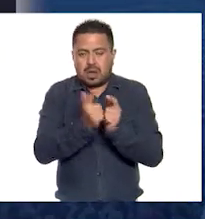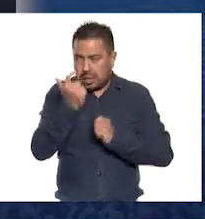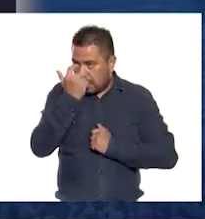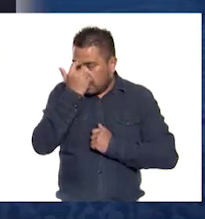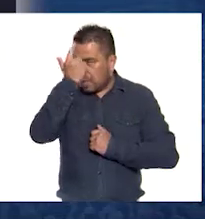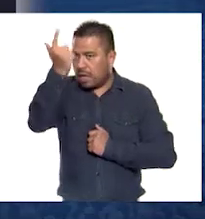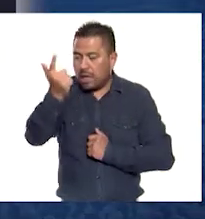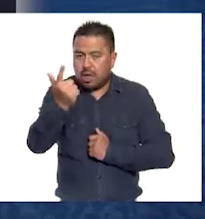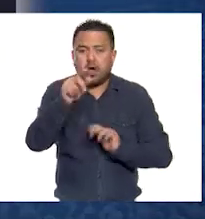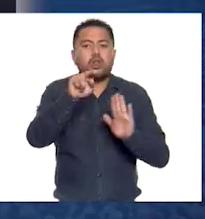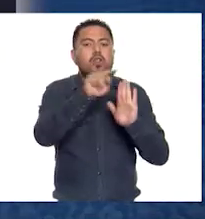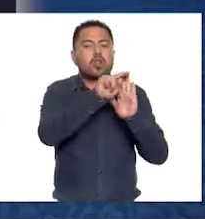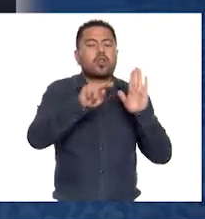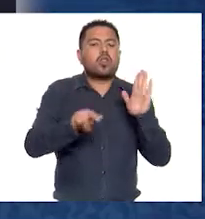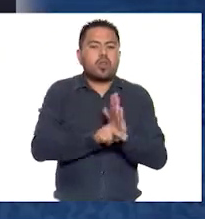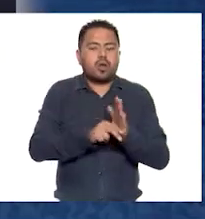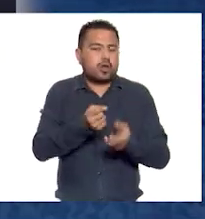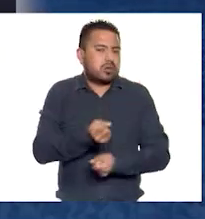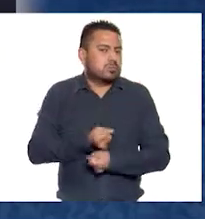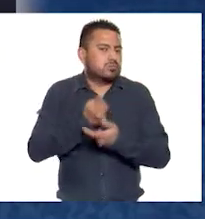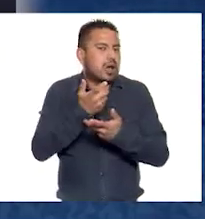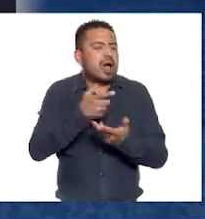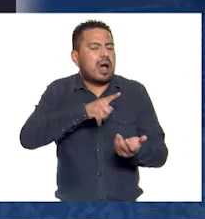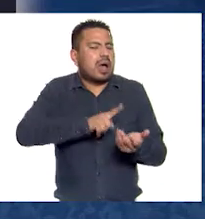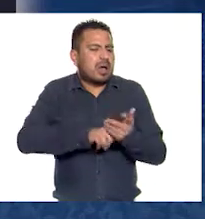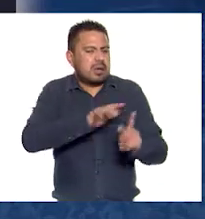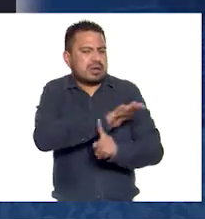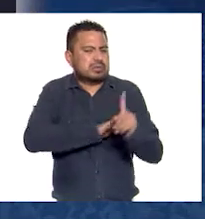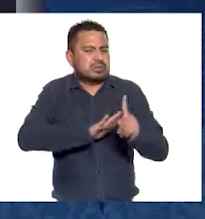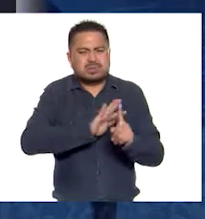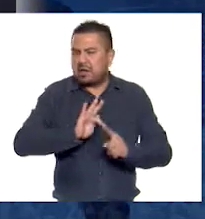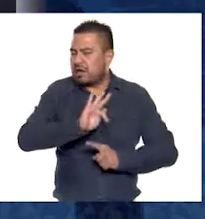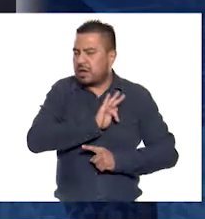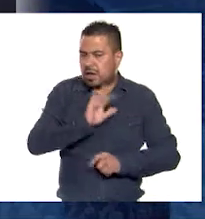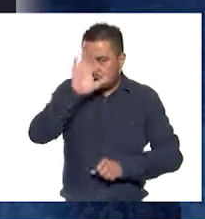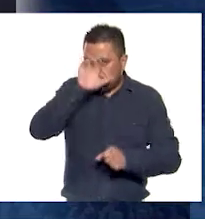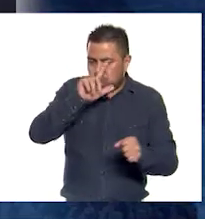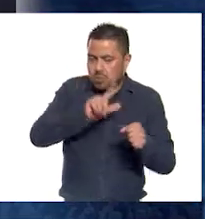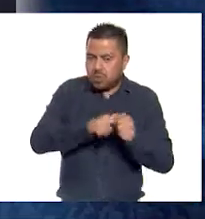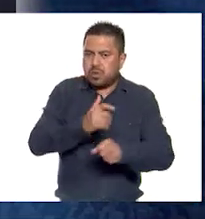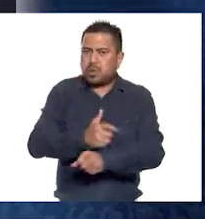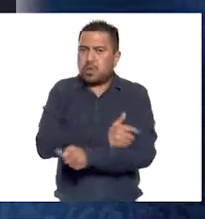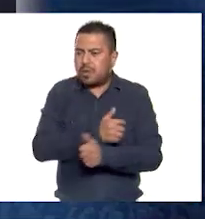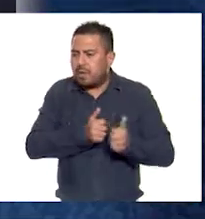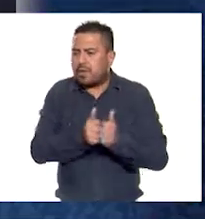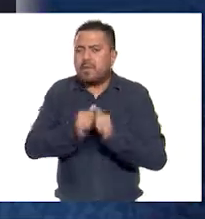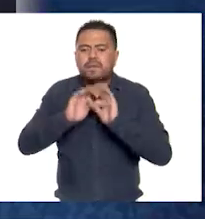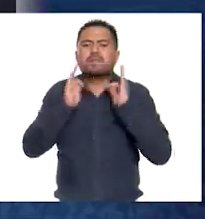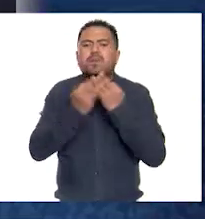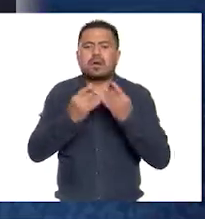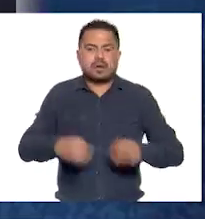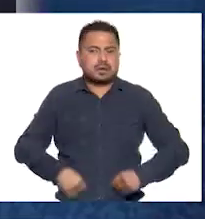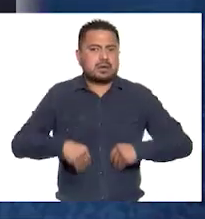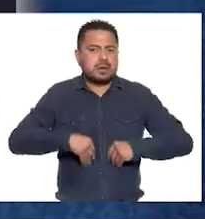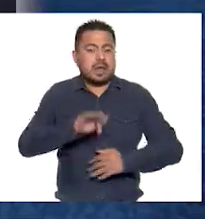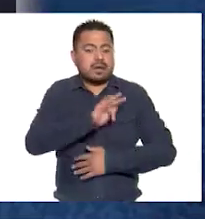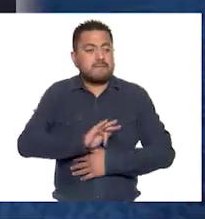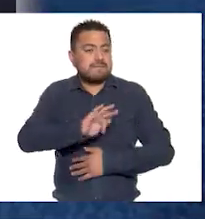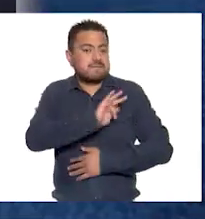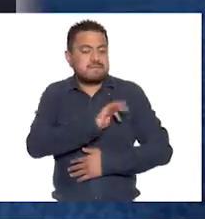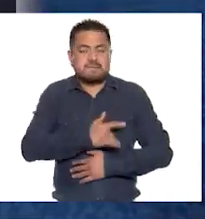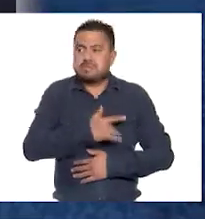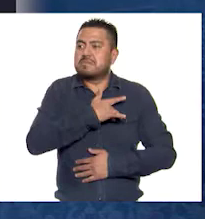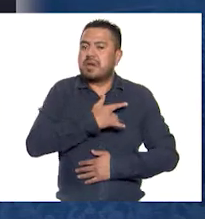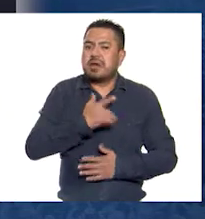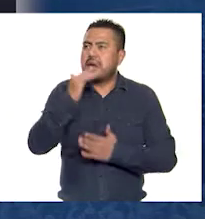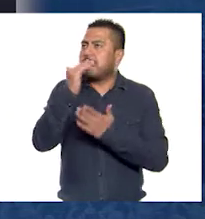creado normas de expresión sagradas que acompañan la cultura y el modo de vida. La fe y las creencias